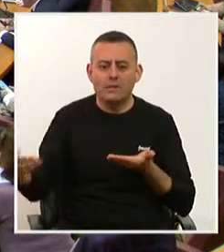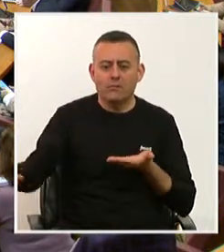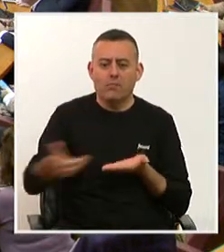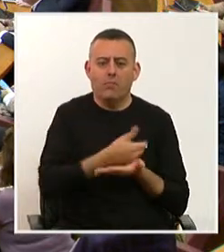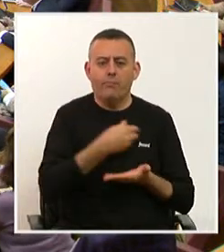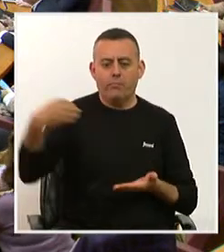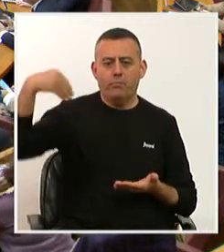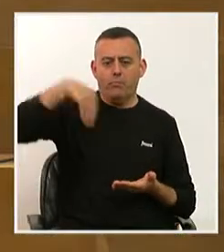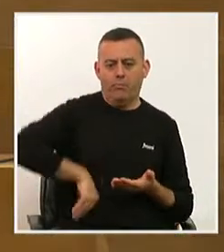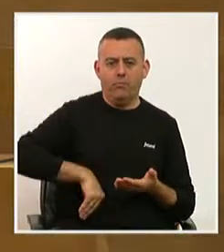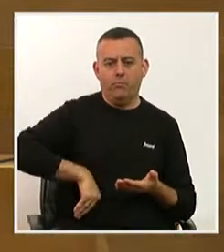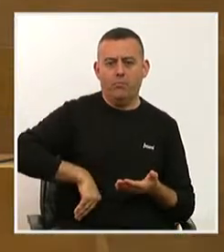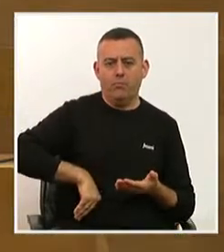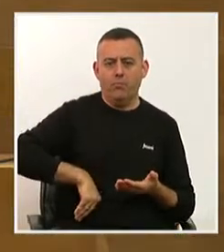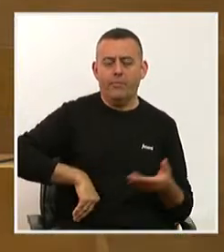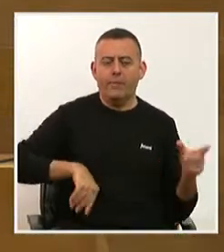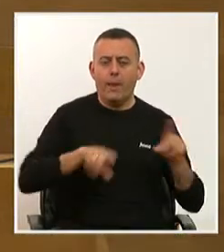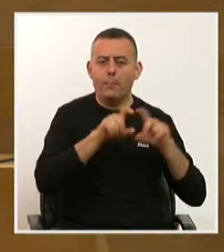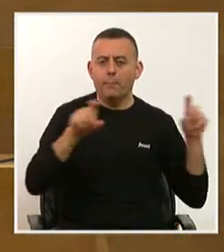la que